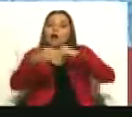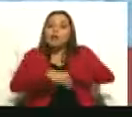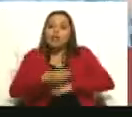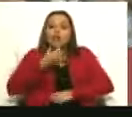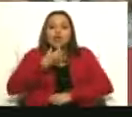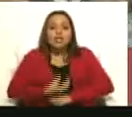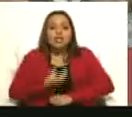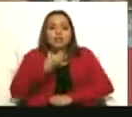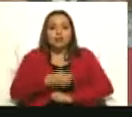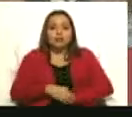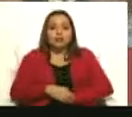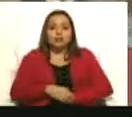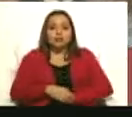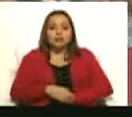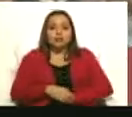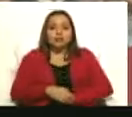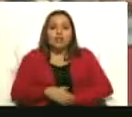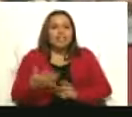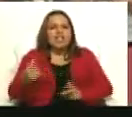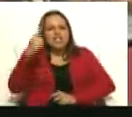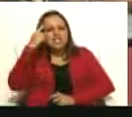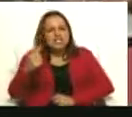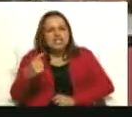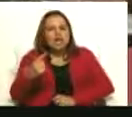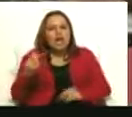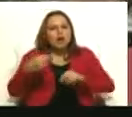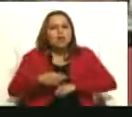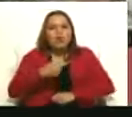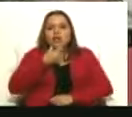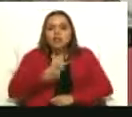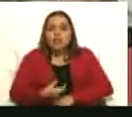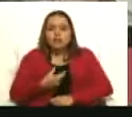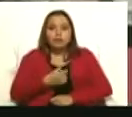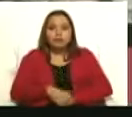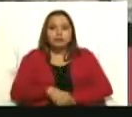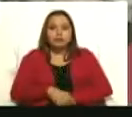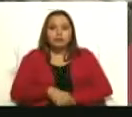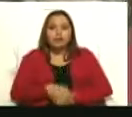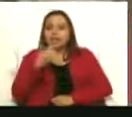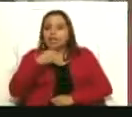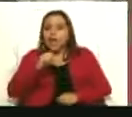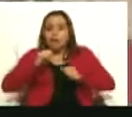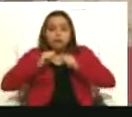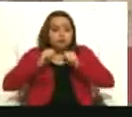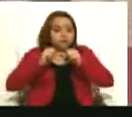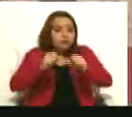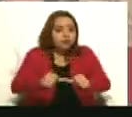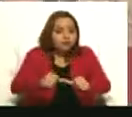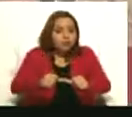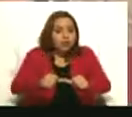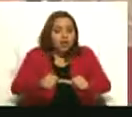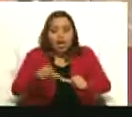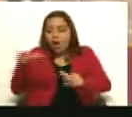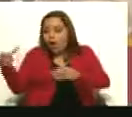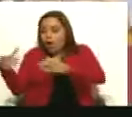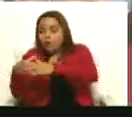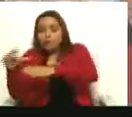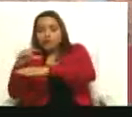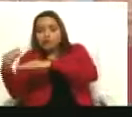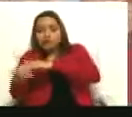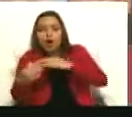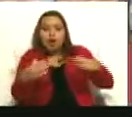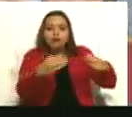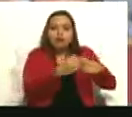Ginebra. ¿Y qué dice el Acuerdo de Ginebra? Que ese acuerdo es vigente, estará vigente, mientras las partes llegan a